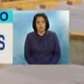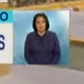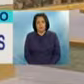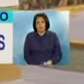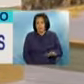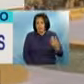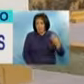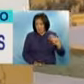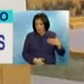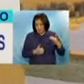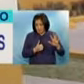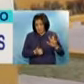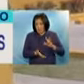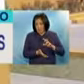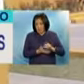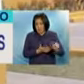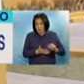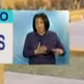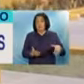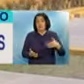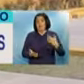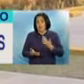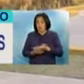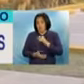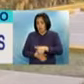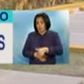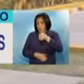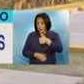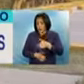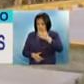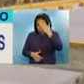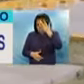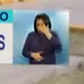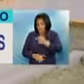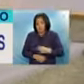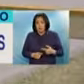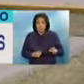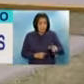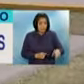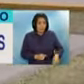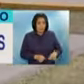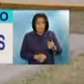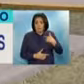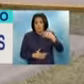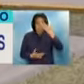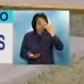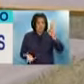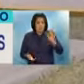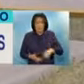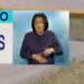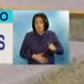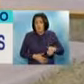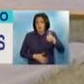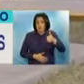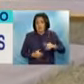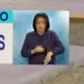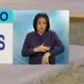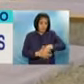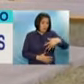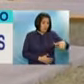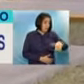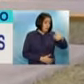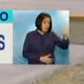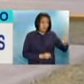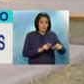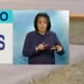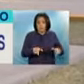Llegado hace 6 meses atrás con su propietario, un enfermo. Pero la perrita no sabe de que el propietario salió por la otra parte del